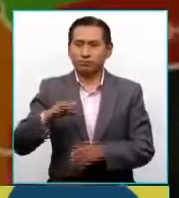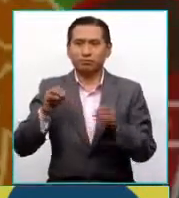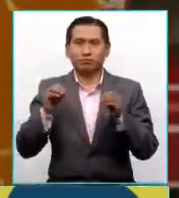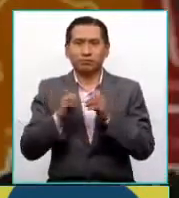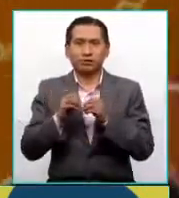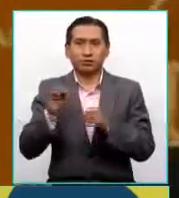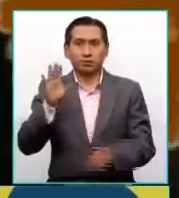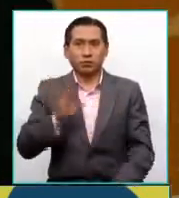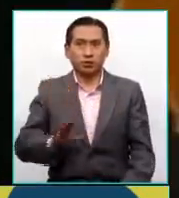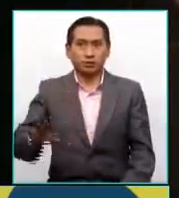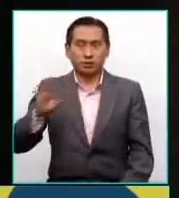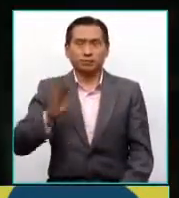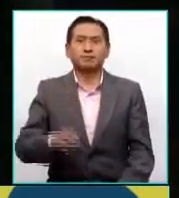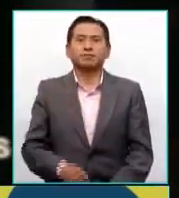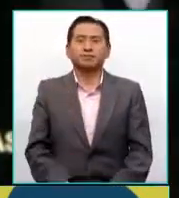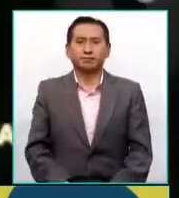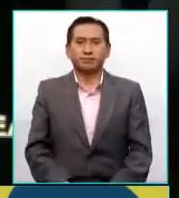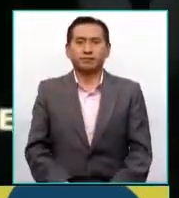Bolivia.